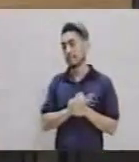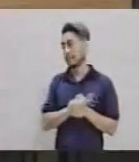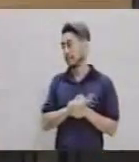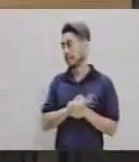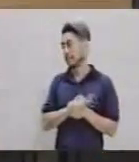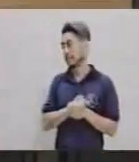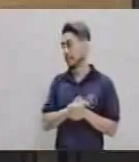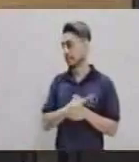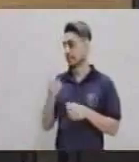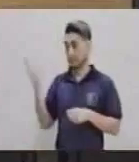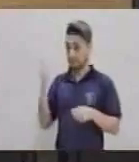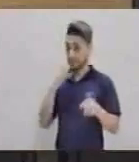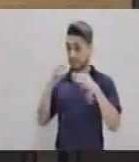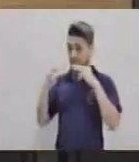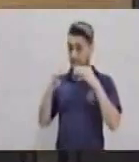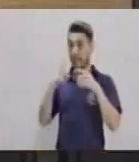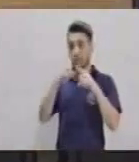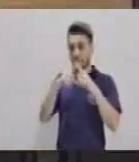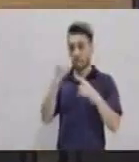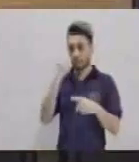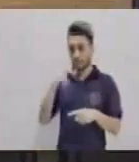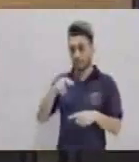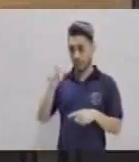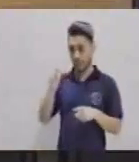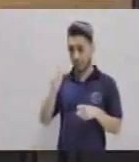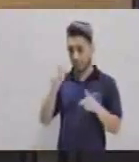Ralph Napari, Mukahinai.